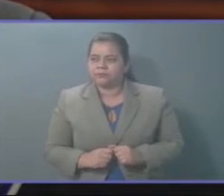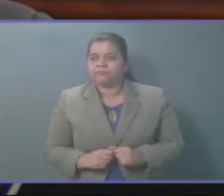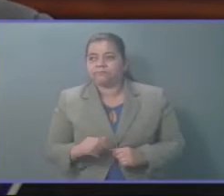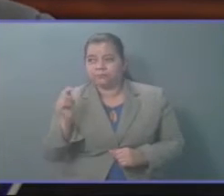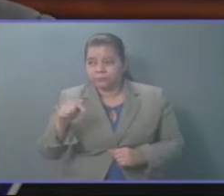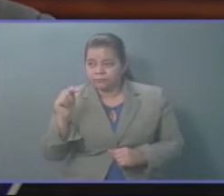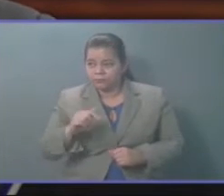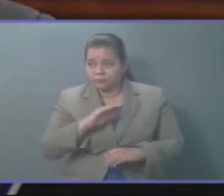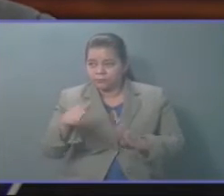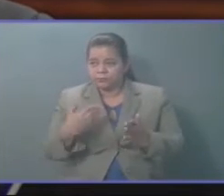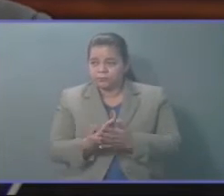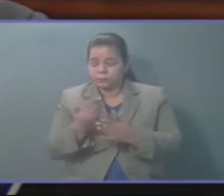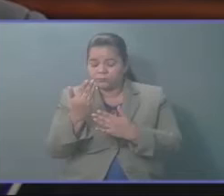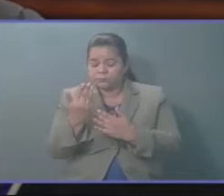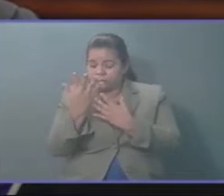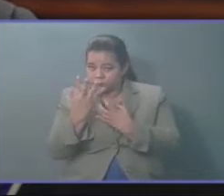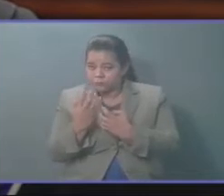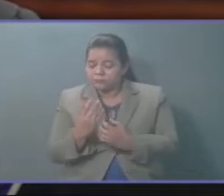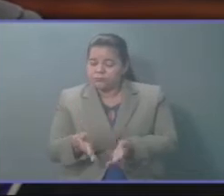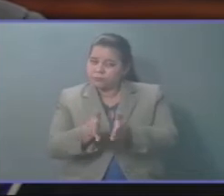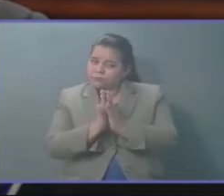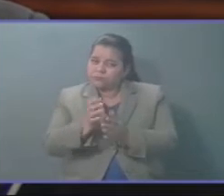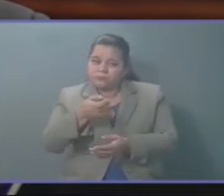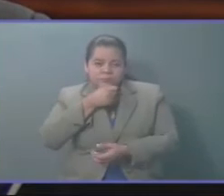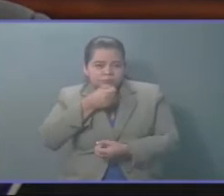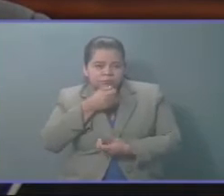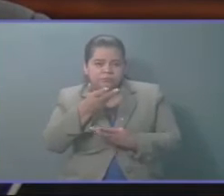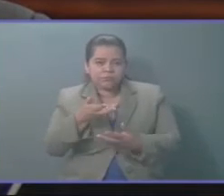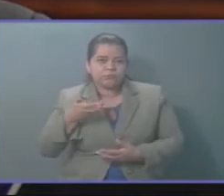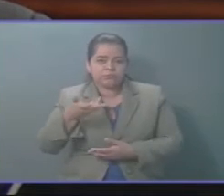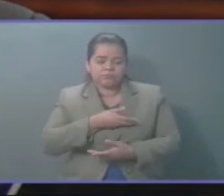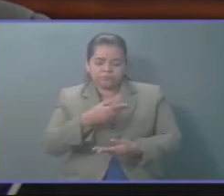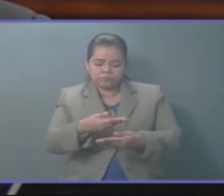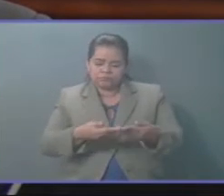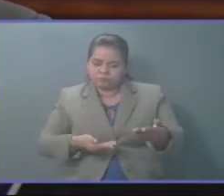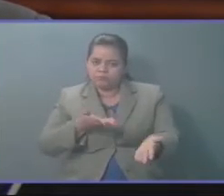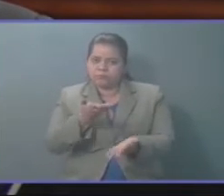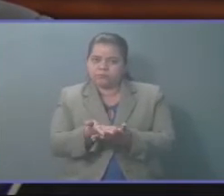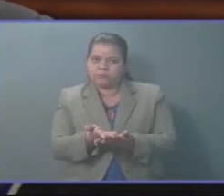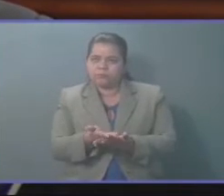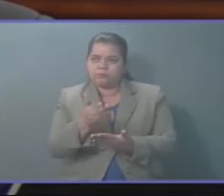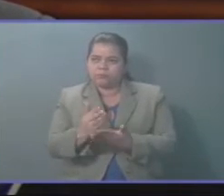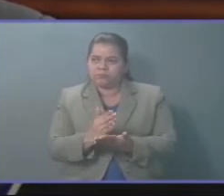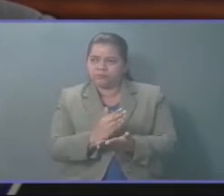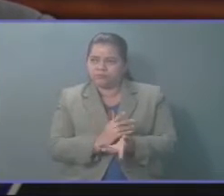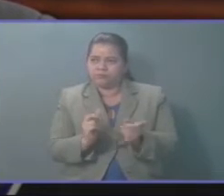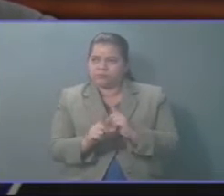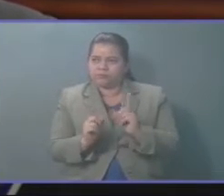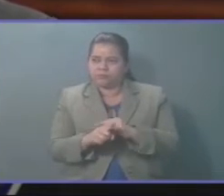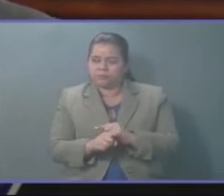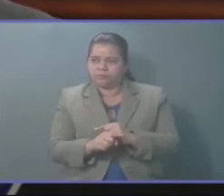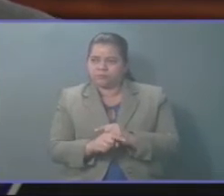por eso, con todo respeto, insisto, quería solicitarle a usted una propuesta de modificación de agenda para